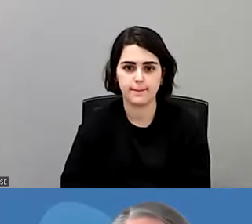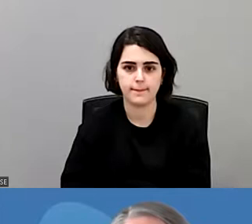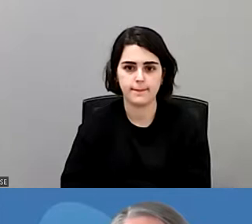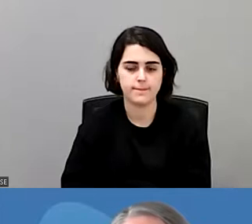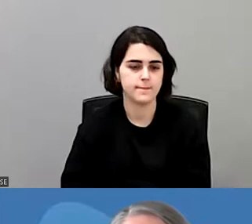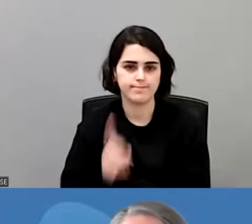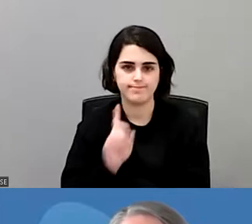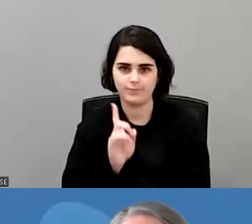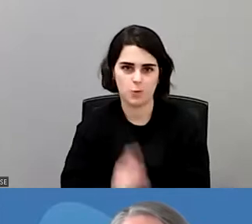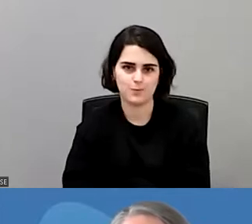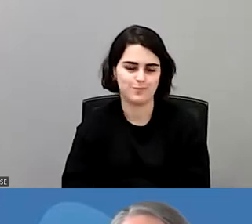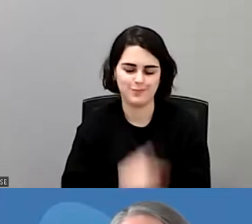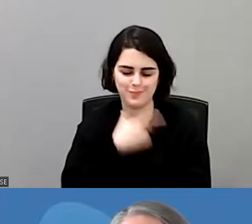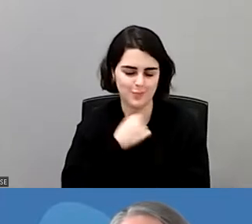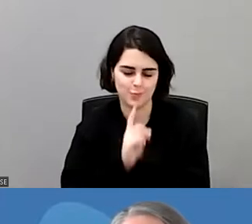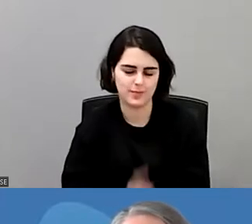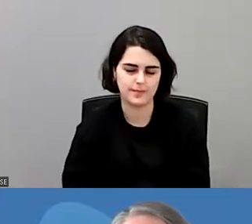No.